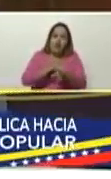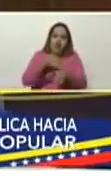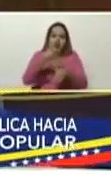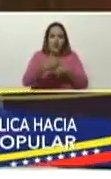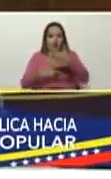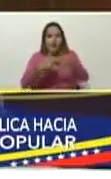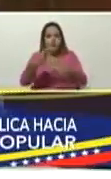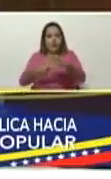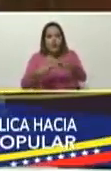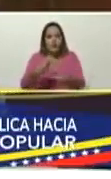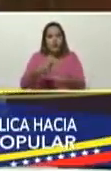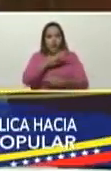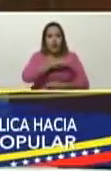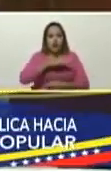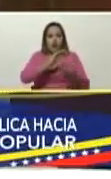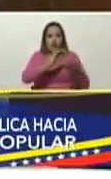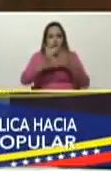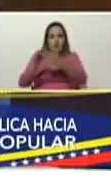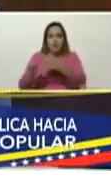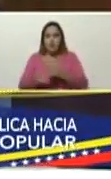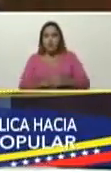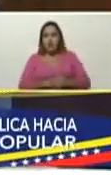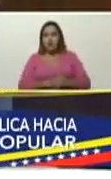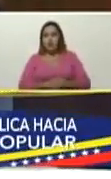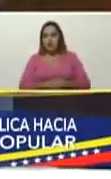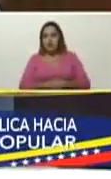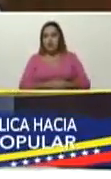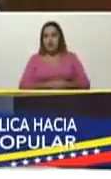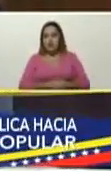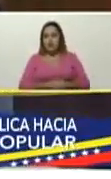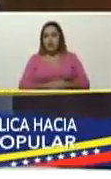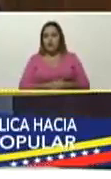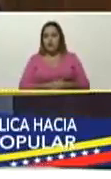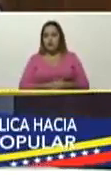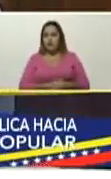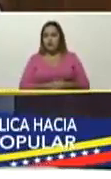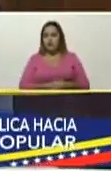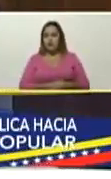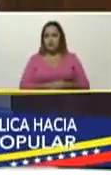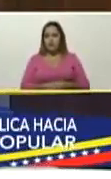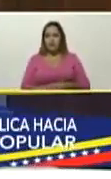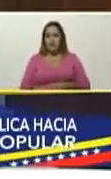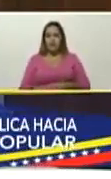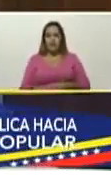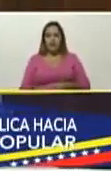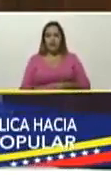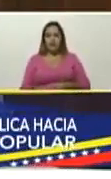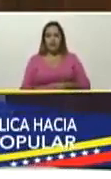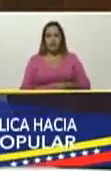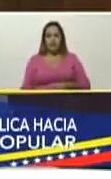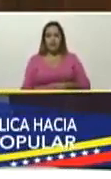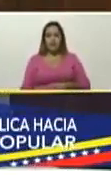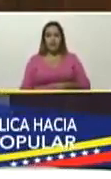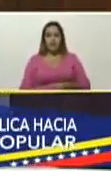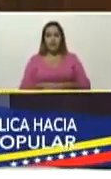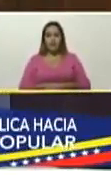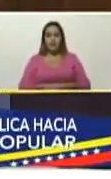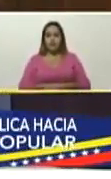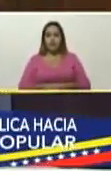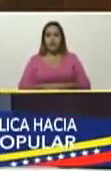de los consejos comunales y de las comunas, y precisamente este es un momento estelar para que podamos